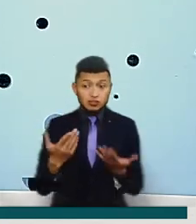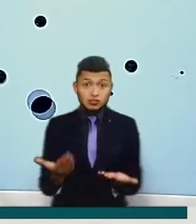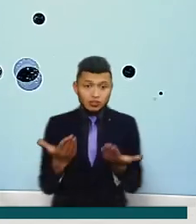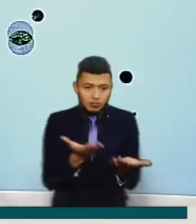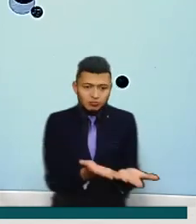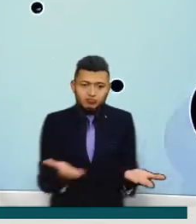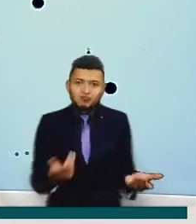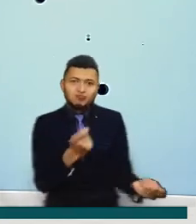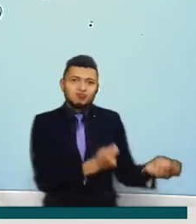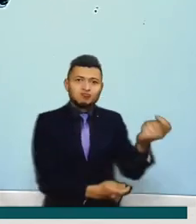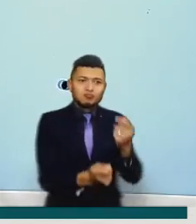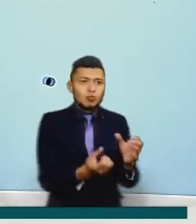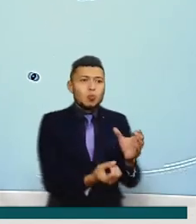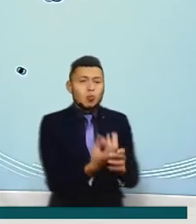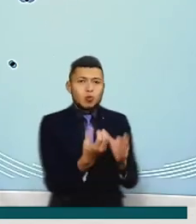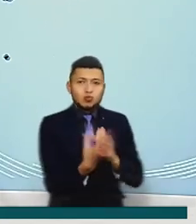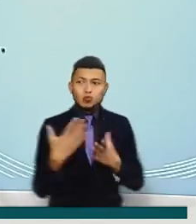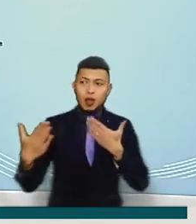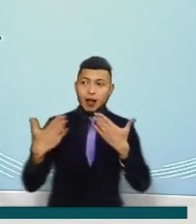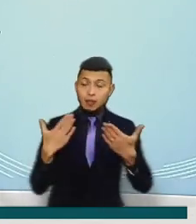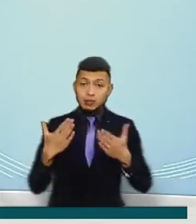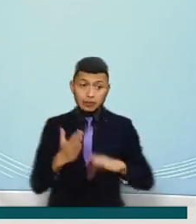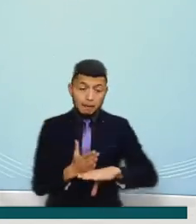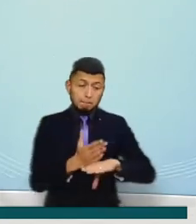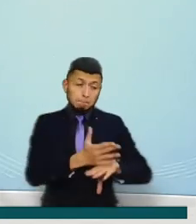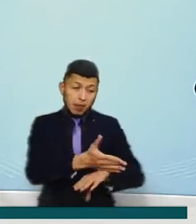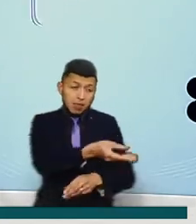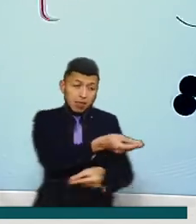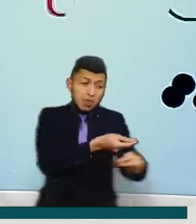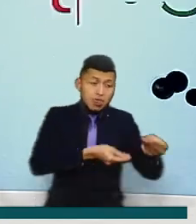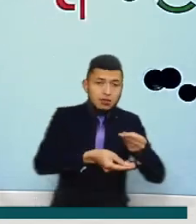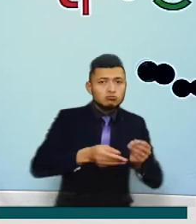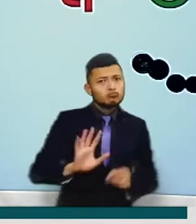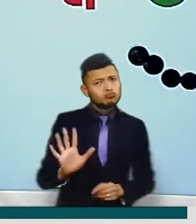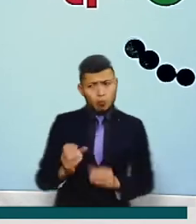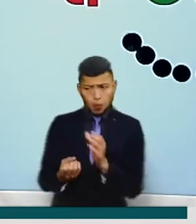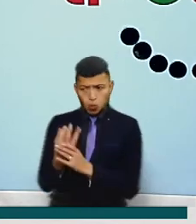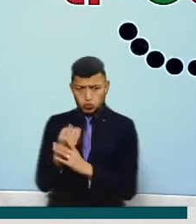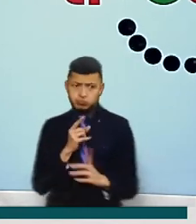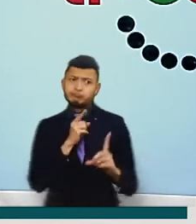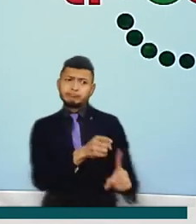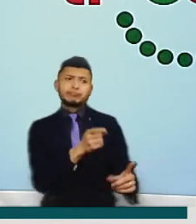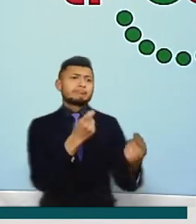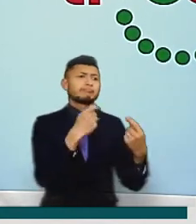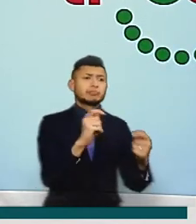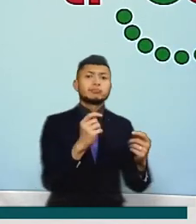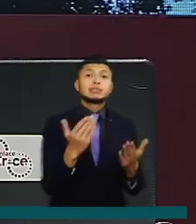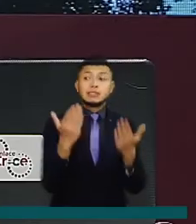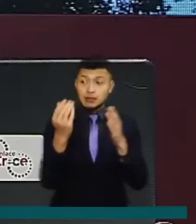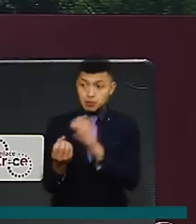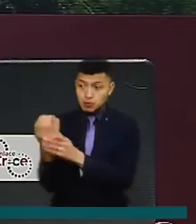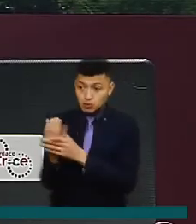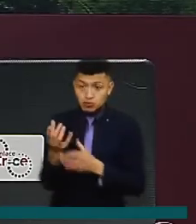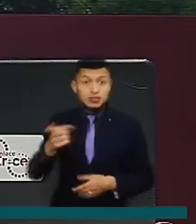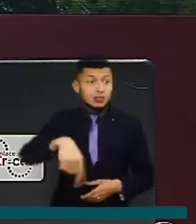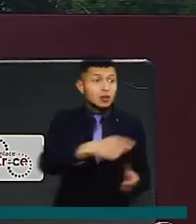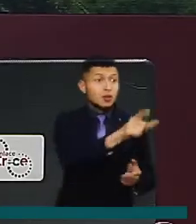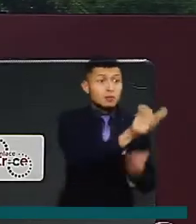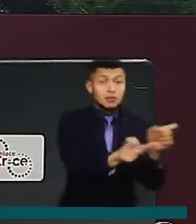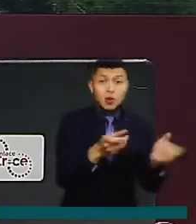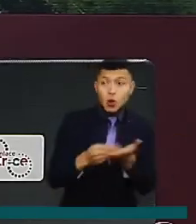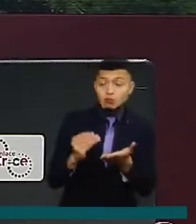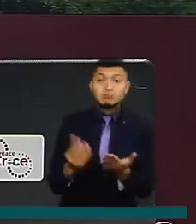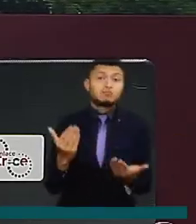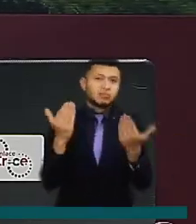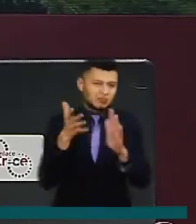venta de productos sin intermediarios, beneficiando no solo a los productores, sino también a los compradores. Mayren González nos